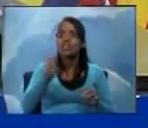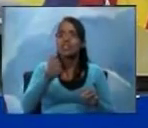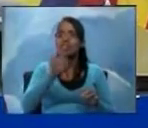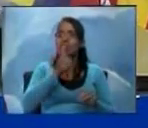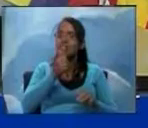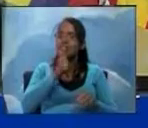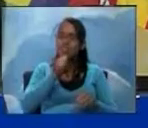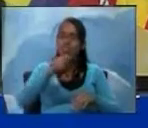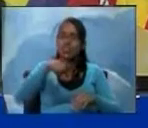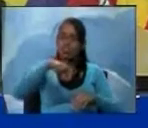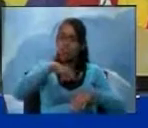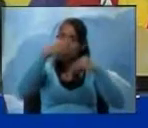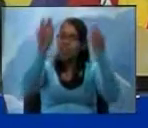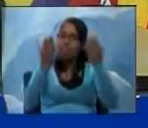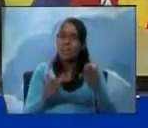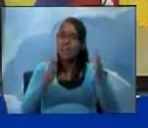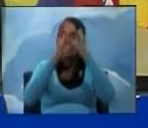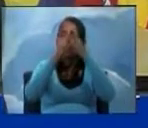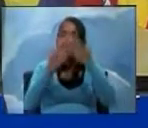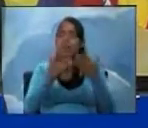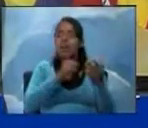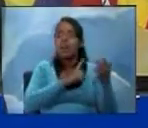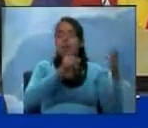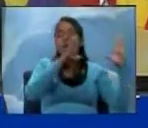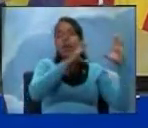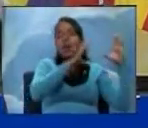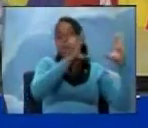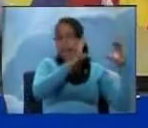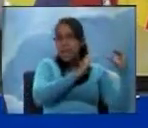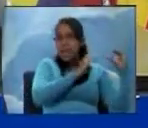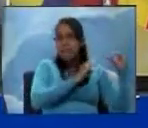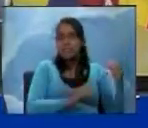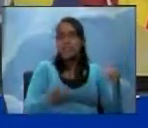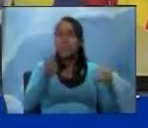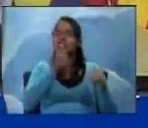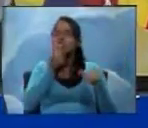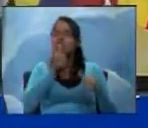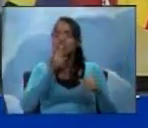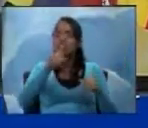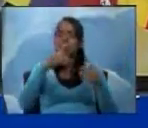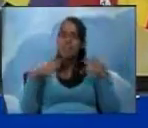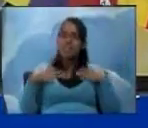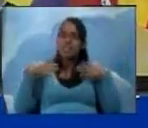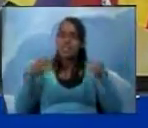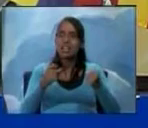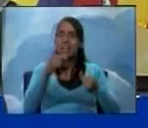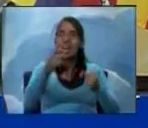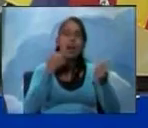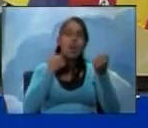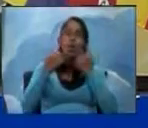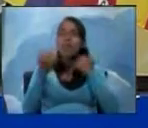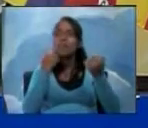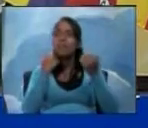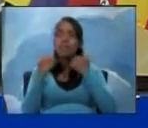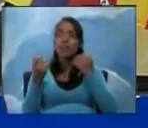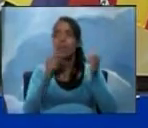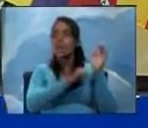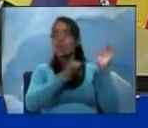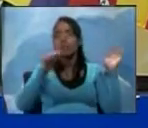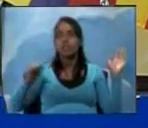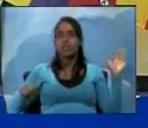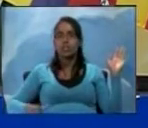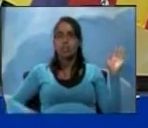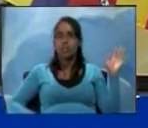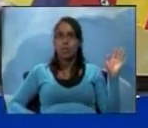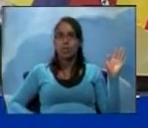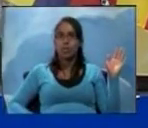nos va a dar esa palabra de esperanza? ¿Y quién va a sanar a los enfermos,